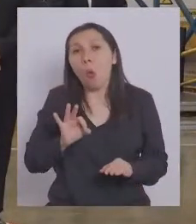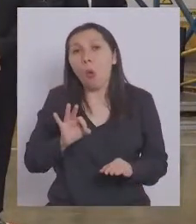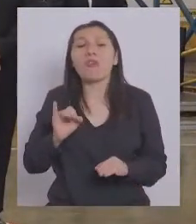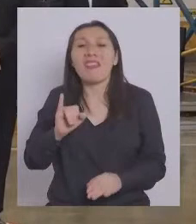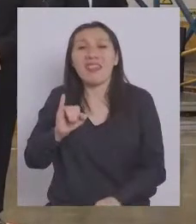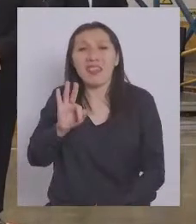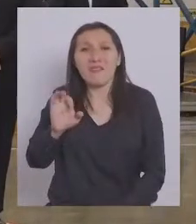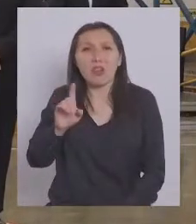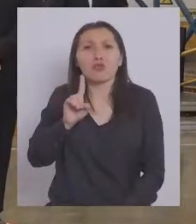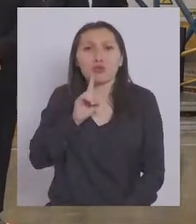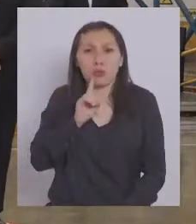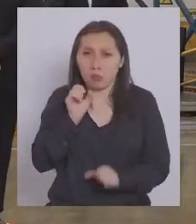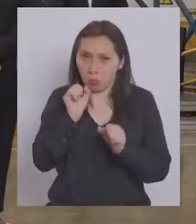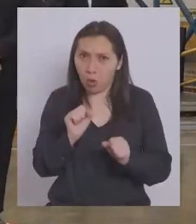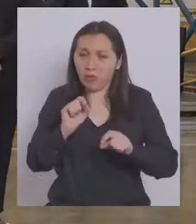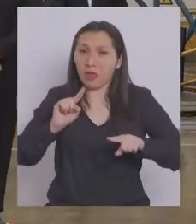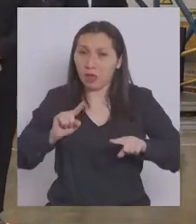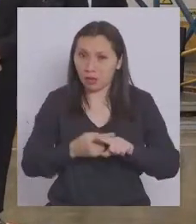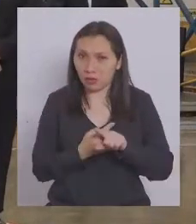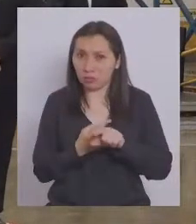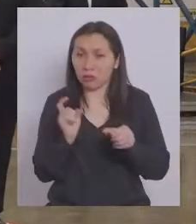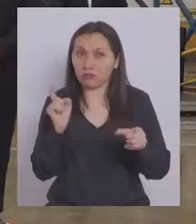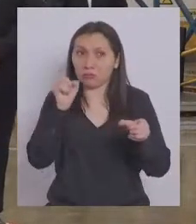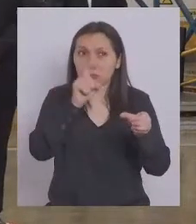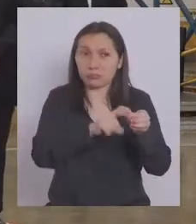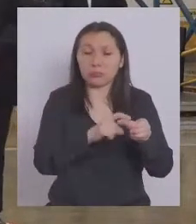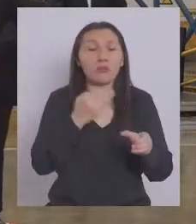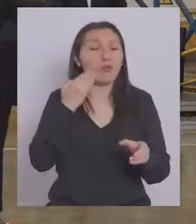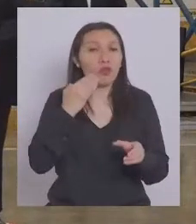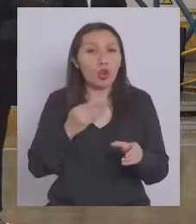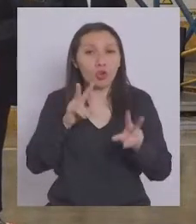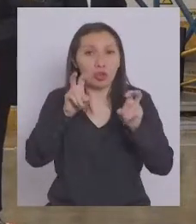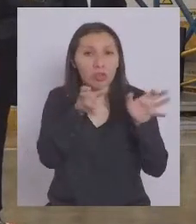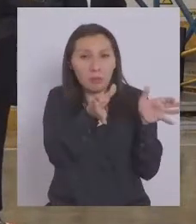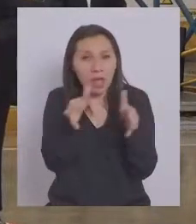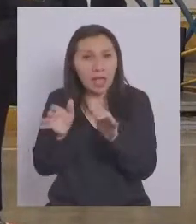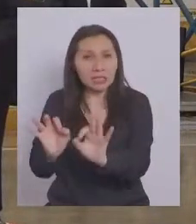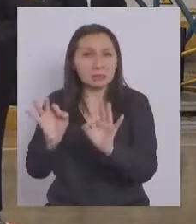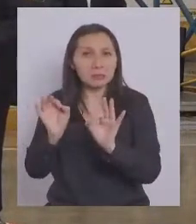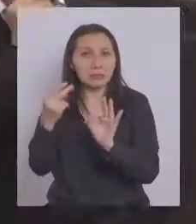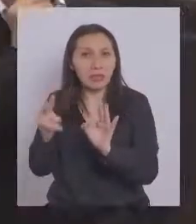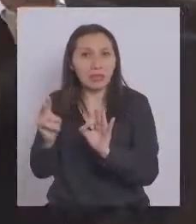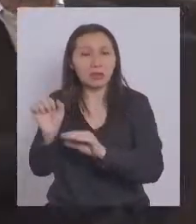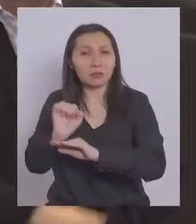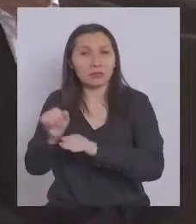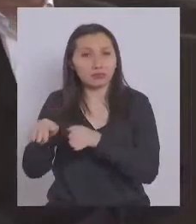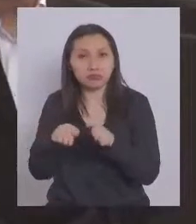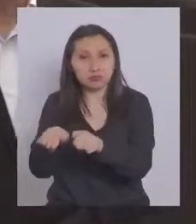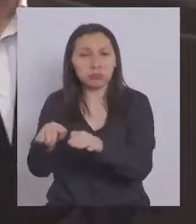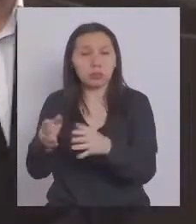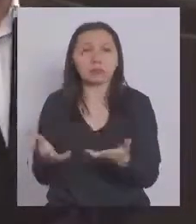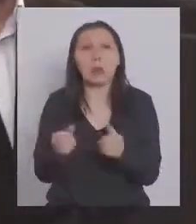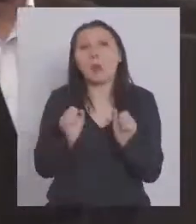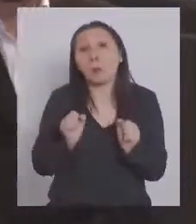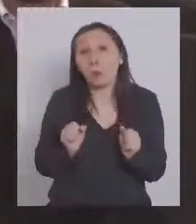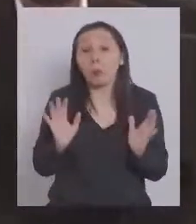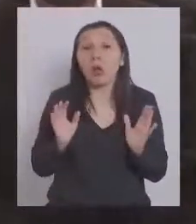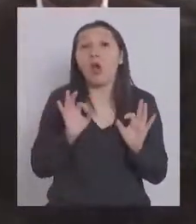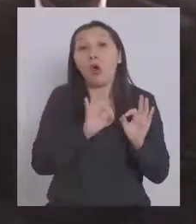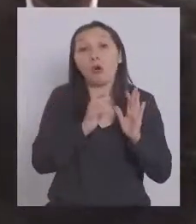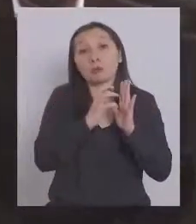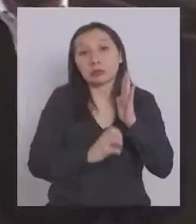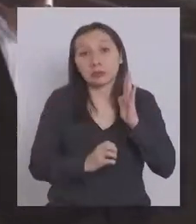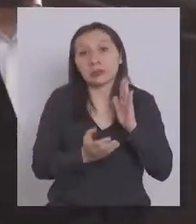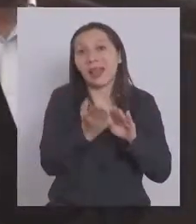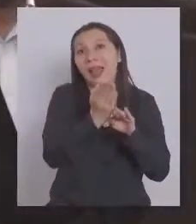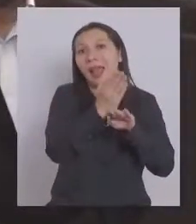de emergencia? ¿Puede ser parte de este bono por ser sectorial? Puede ser, y puede ser que se descuente